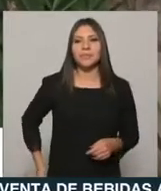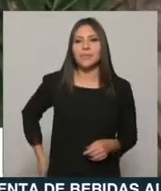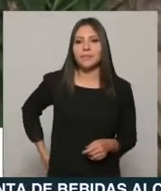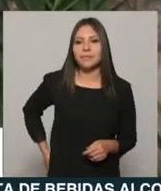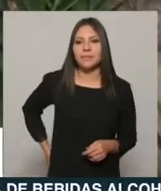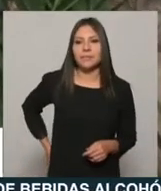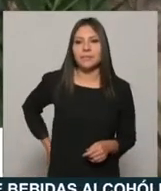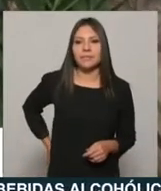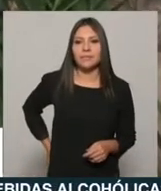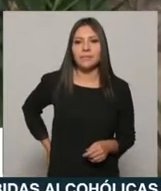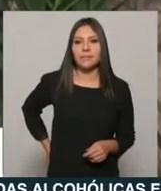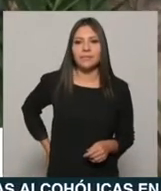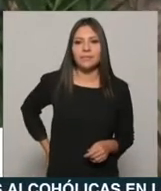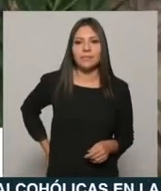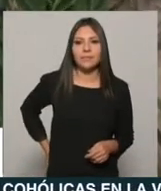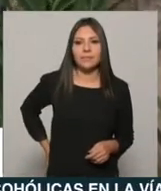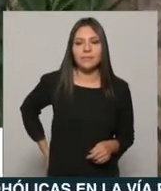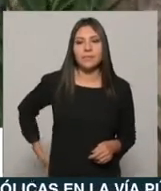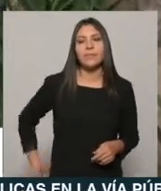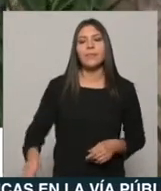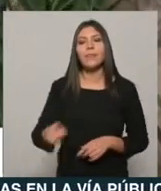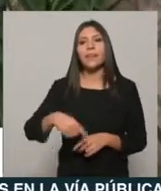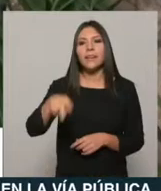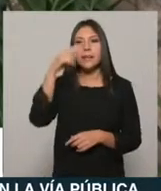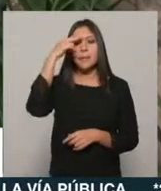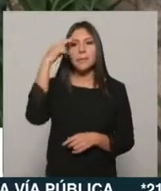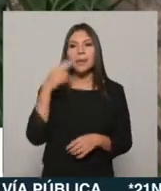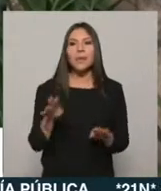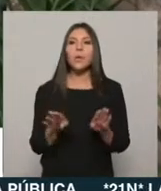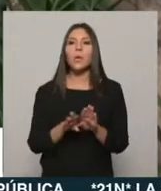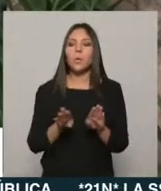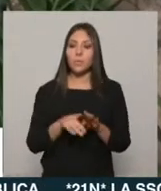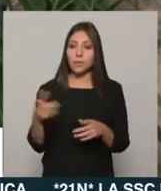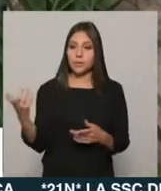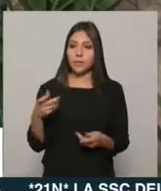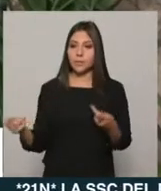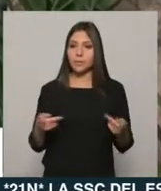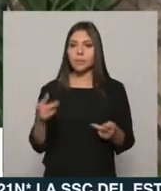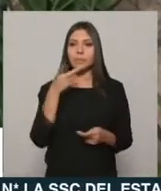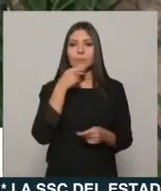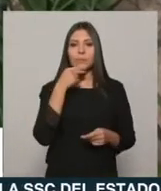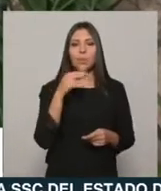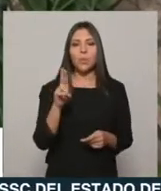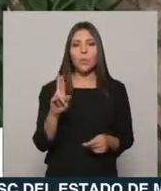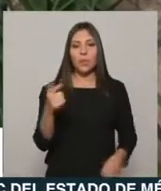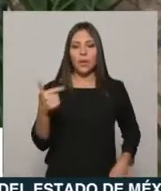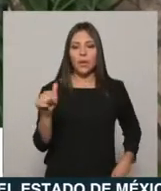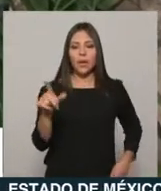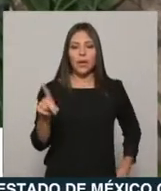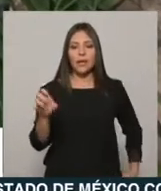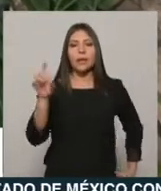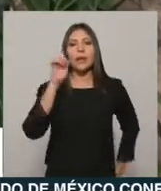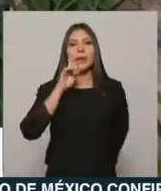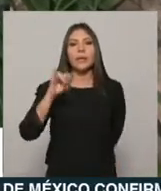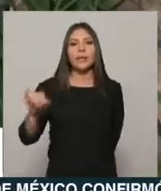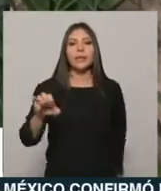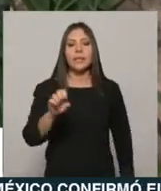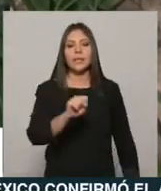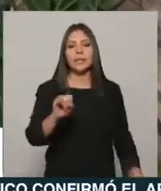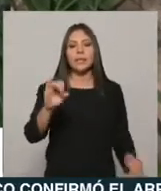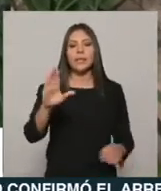al público mexicano a través de la adaptación del señor Israel Ugalde. Está escrita por la chilena Jessica